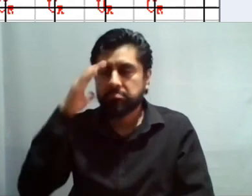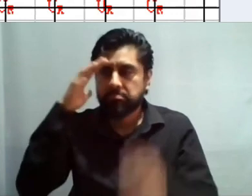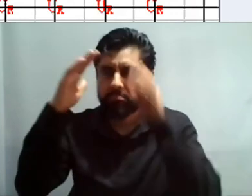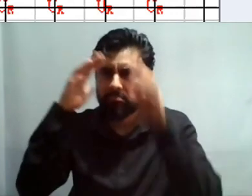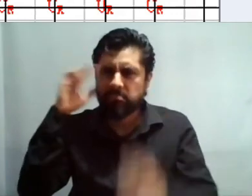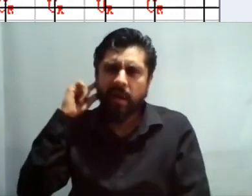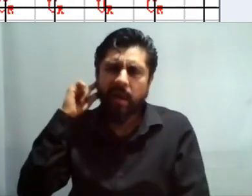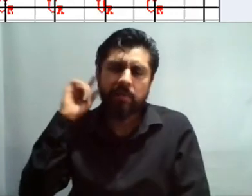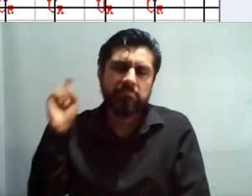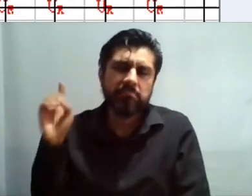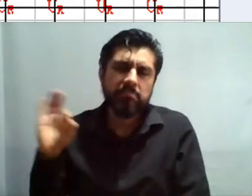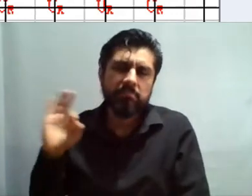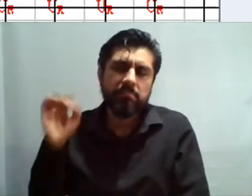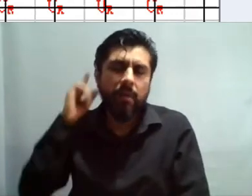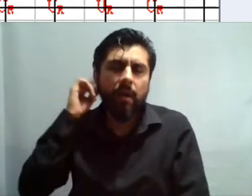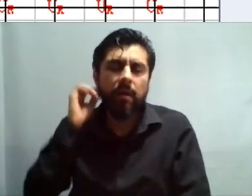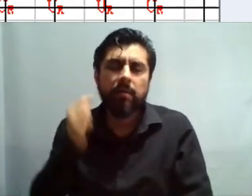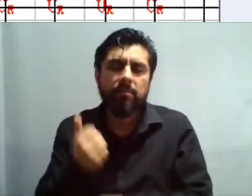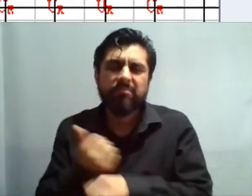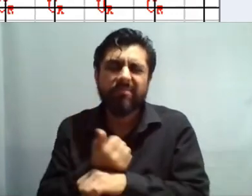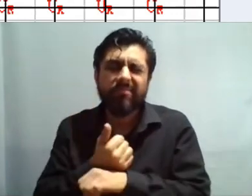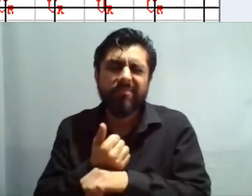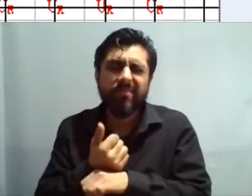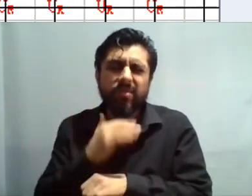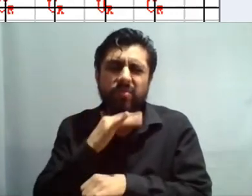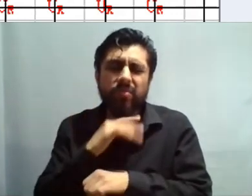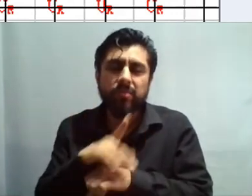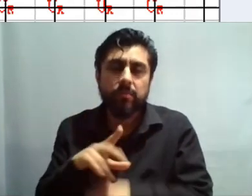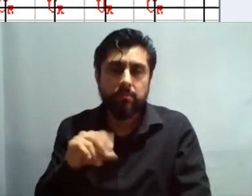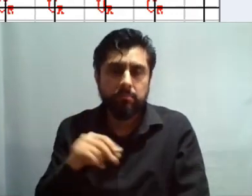llegan al médico especialista se dan cuenta que no hay ningún tapón de cerilla, que no hay